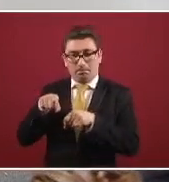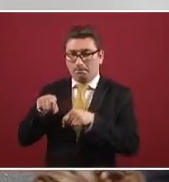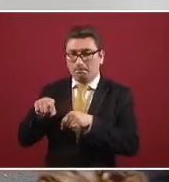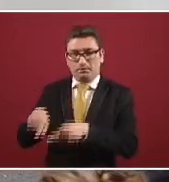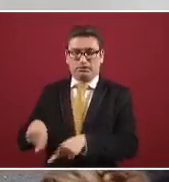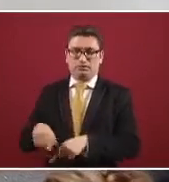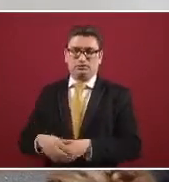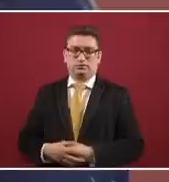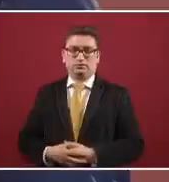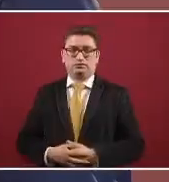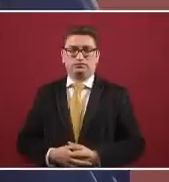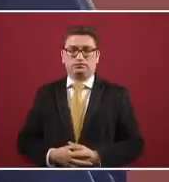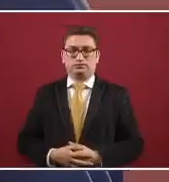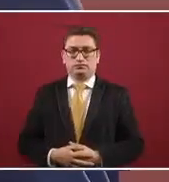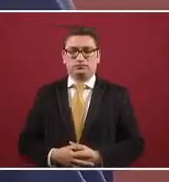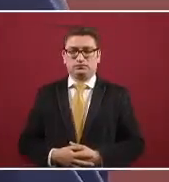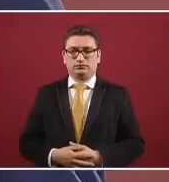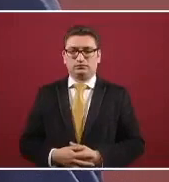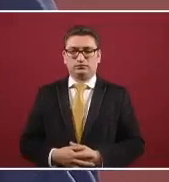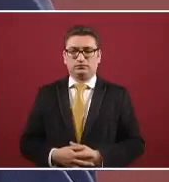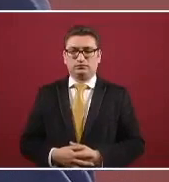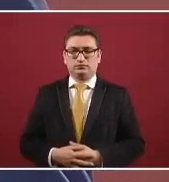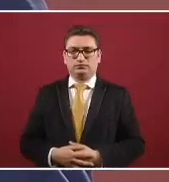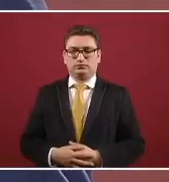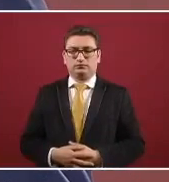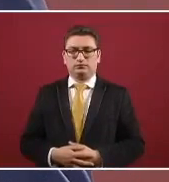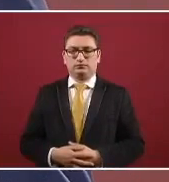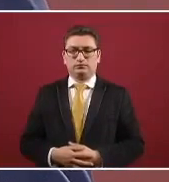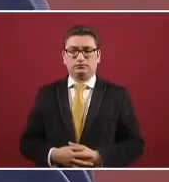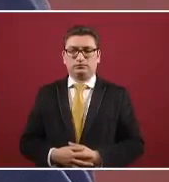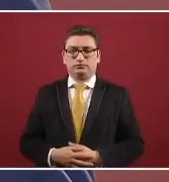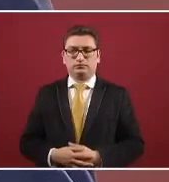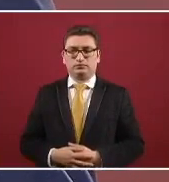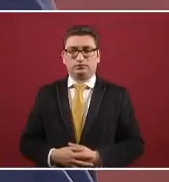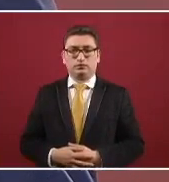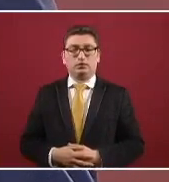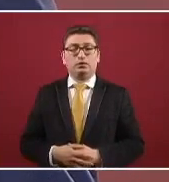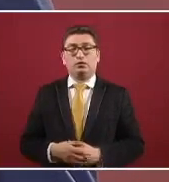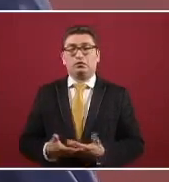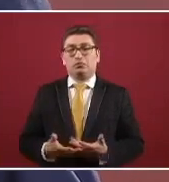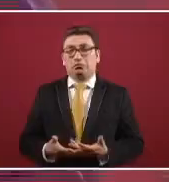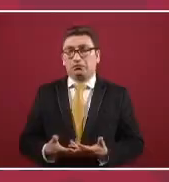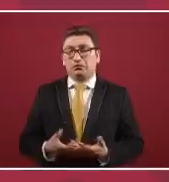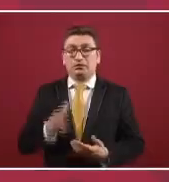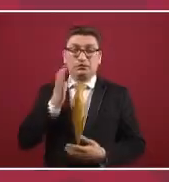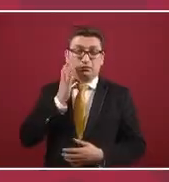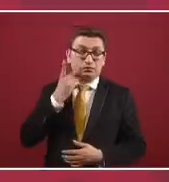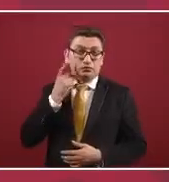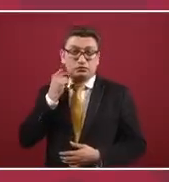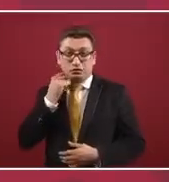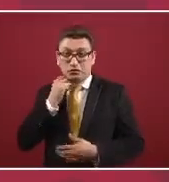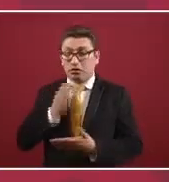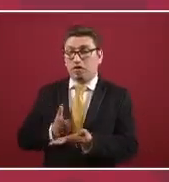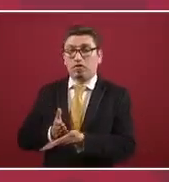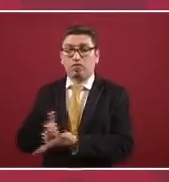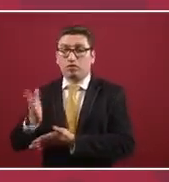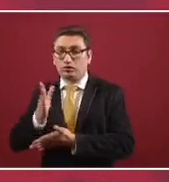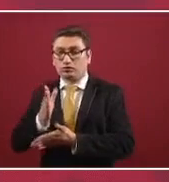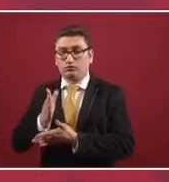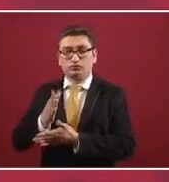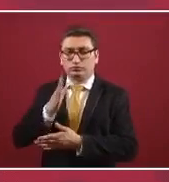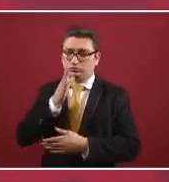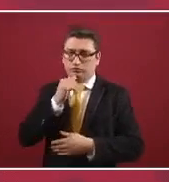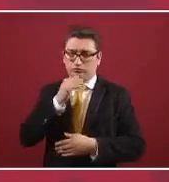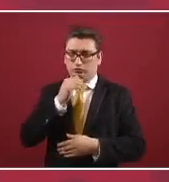No lo puede hacer el Poder Legislativo, solo en el caso de